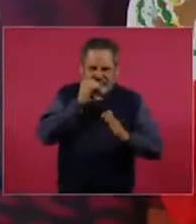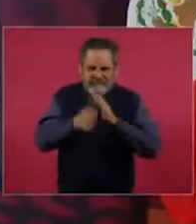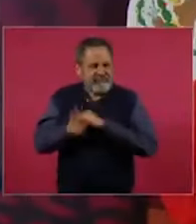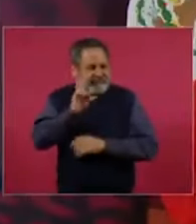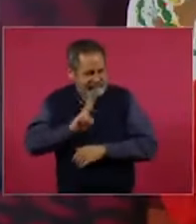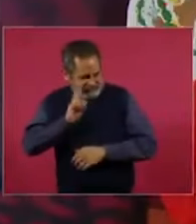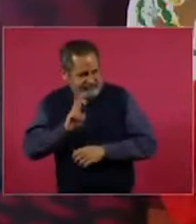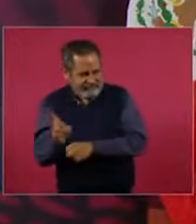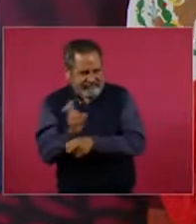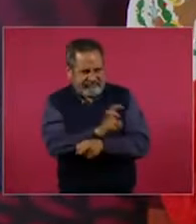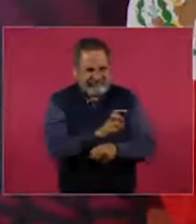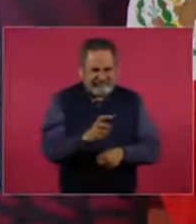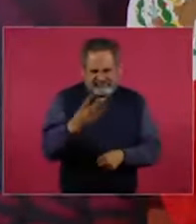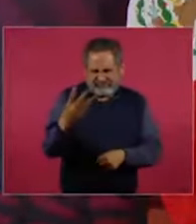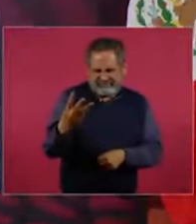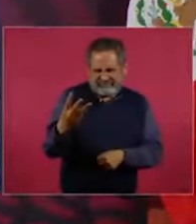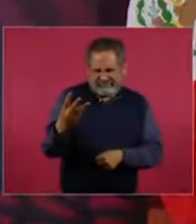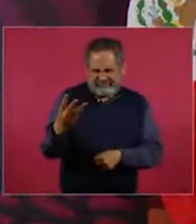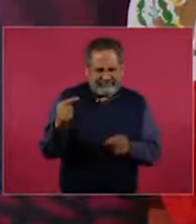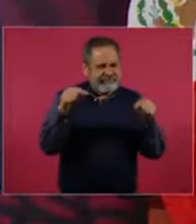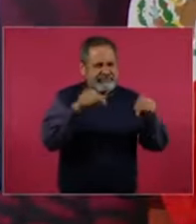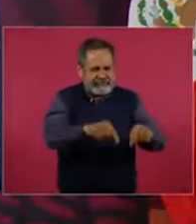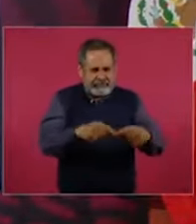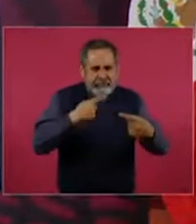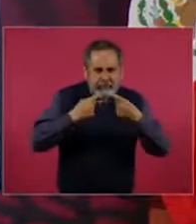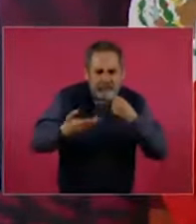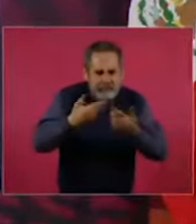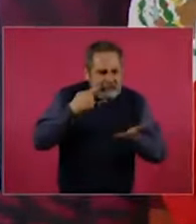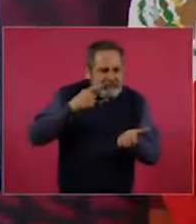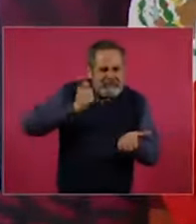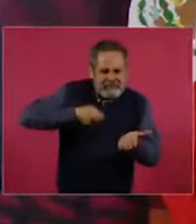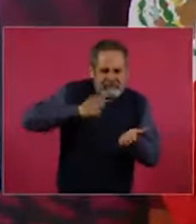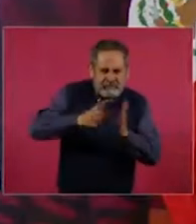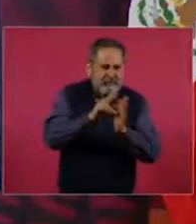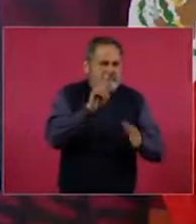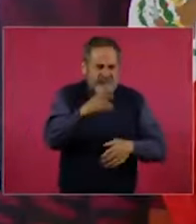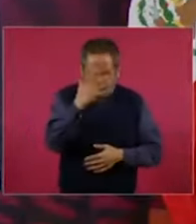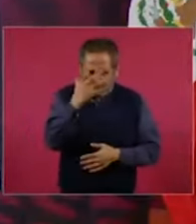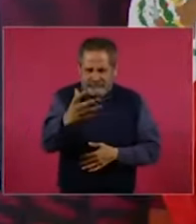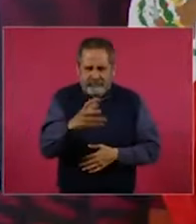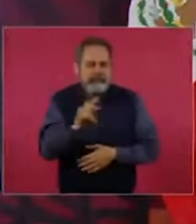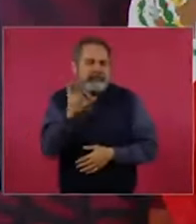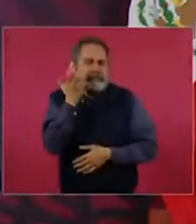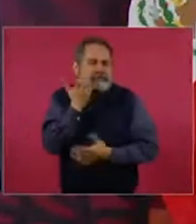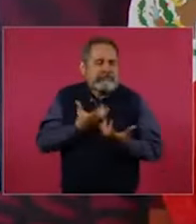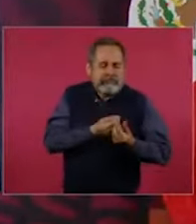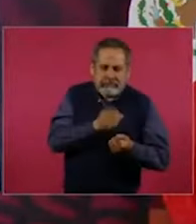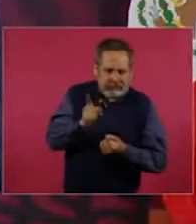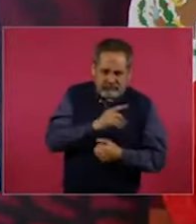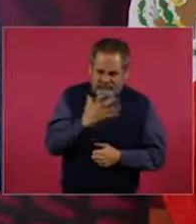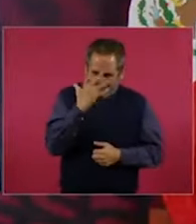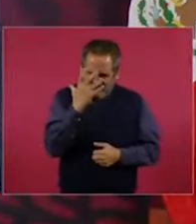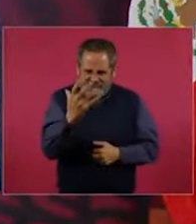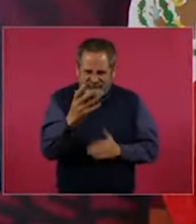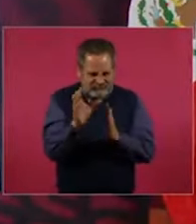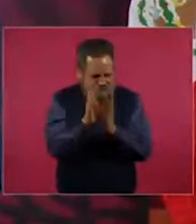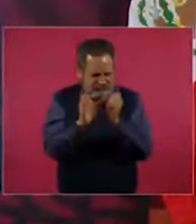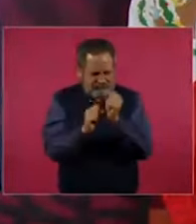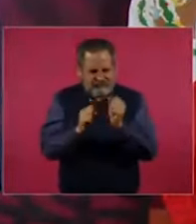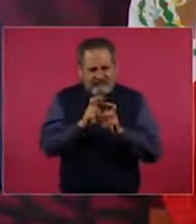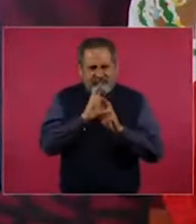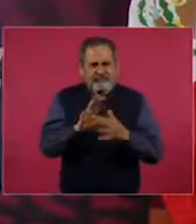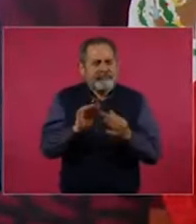Federal de Electricidad es falso también que se haya derrumbado que se viniera bajo una parte del techo en el Aeropuerto